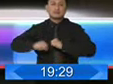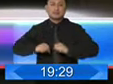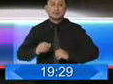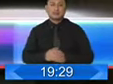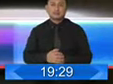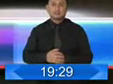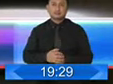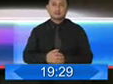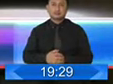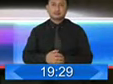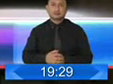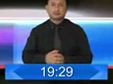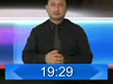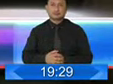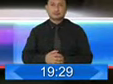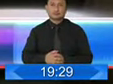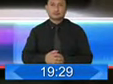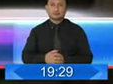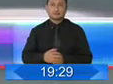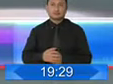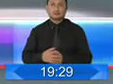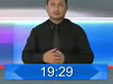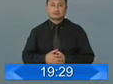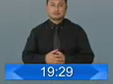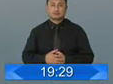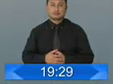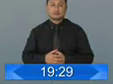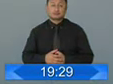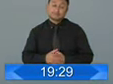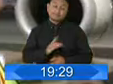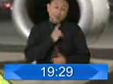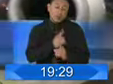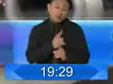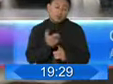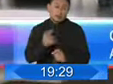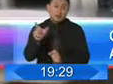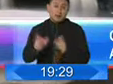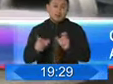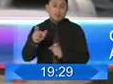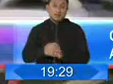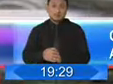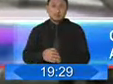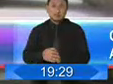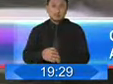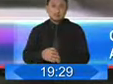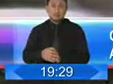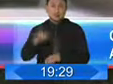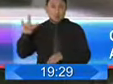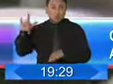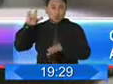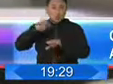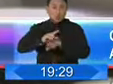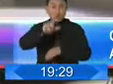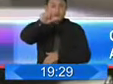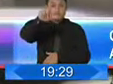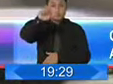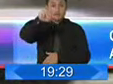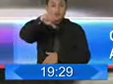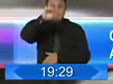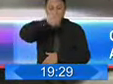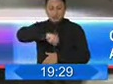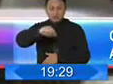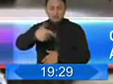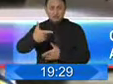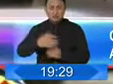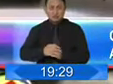periodo de vacaciones con motivo de Semana Santa. Y por ello, gran cantidad de personas llegaron hasta el aeropuerto Mariscal Amar para, como medida